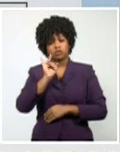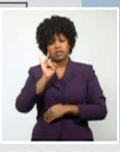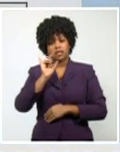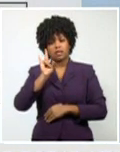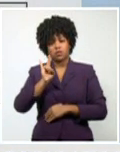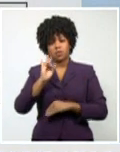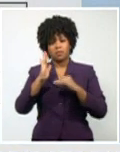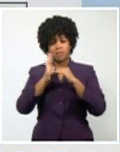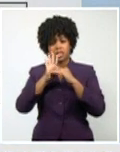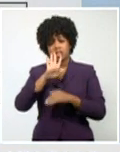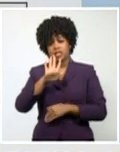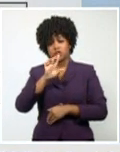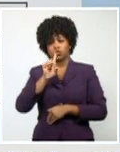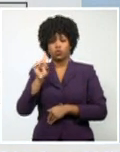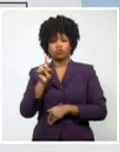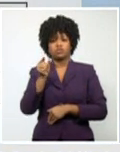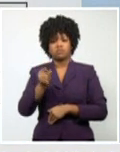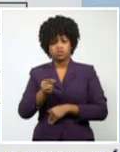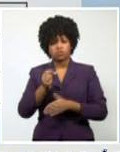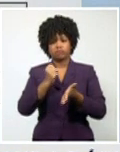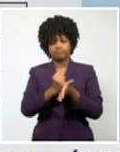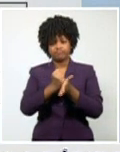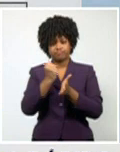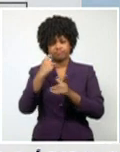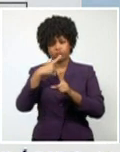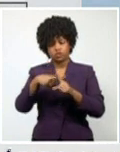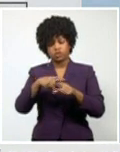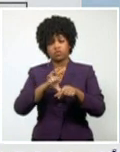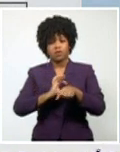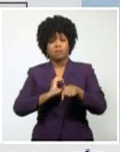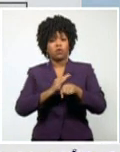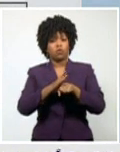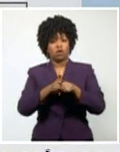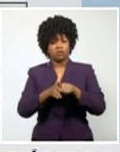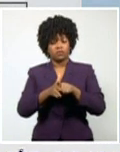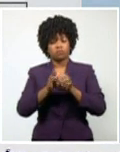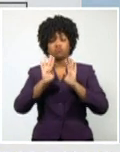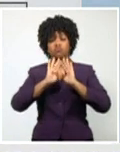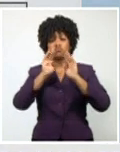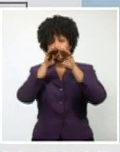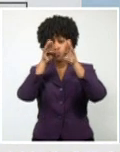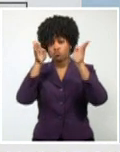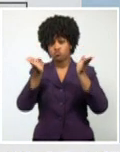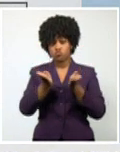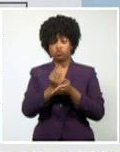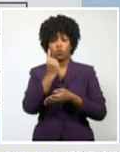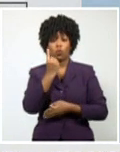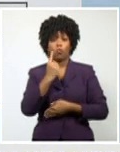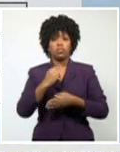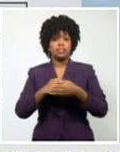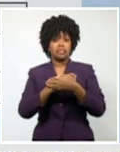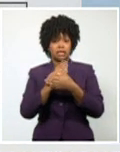4.679.511 casos confirmados. Estamos hablando de haber diagnosticado en el mundo solo en un día